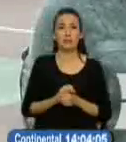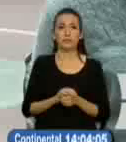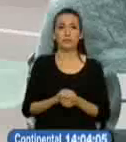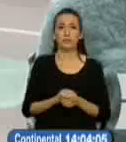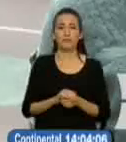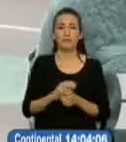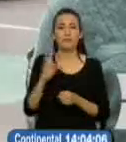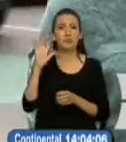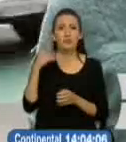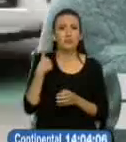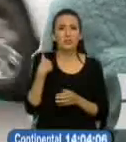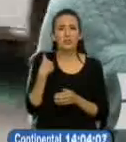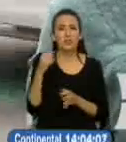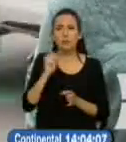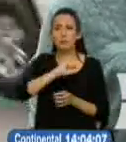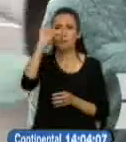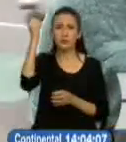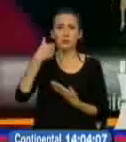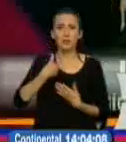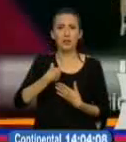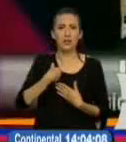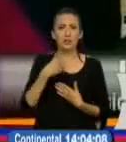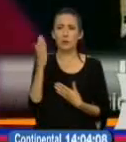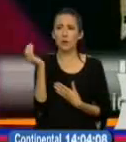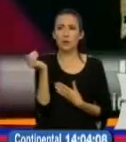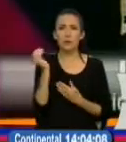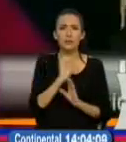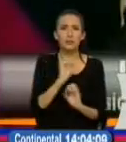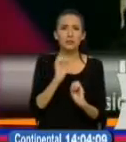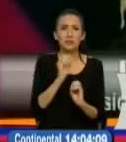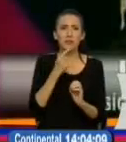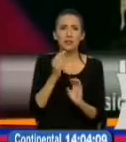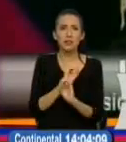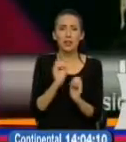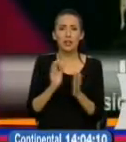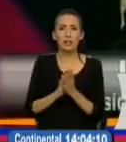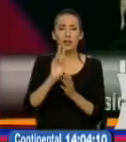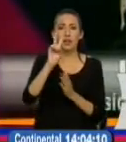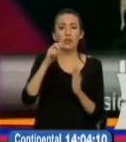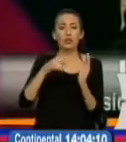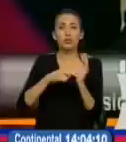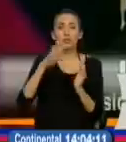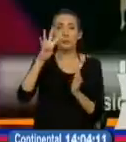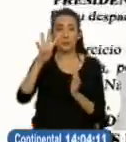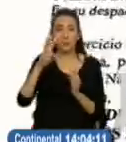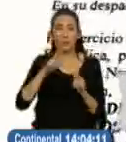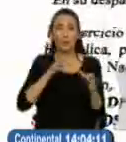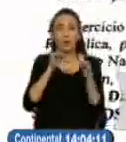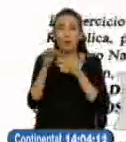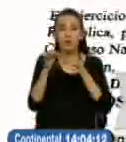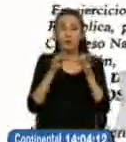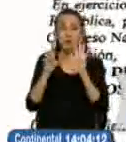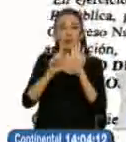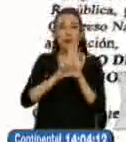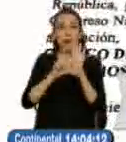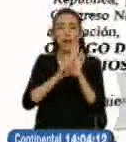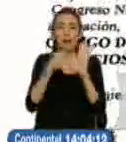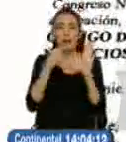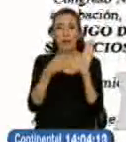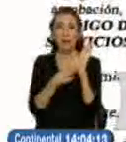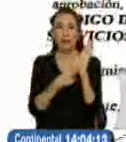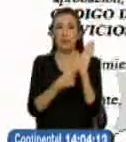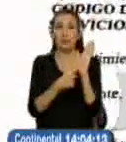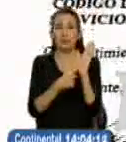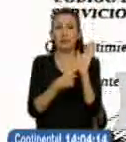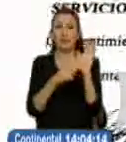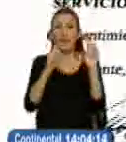Teníamos derechos, nada por el estilo, probablemente jubilación. En 2004, el expresidente Lucio Gutiérrez expidió un decreto ejecutivo en el cual reglamentó